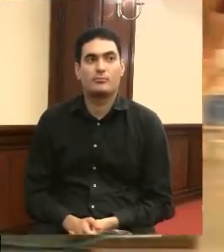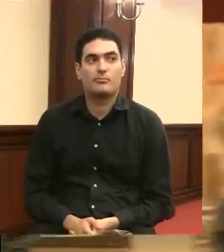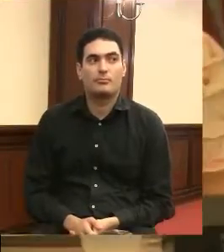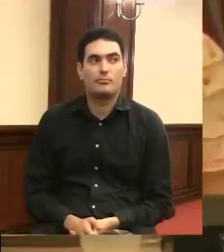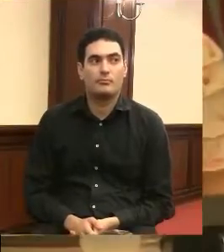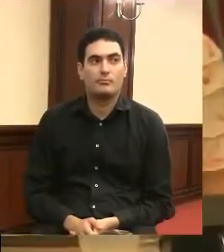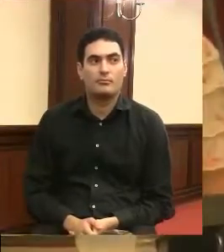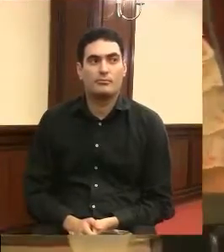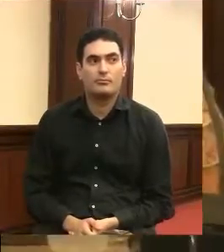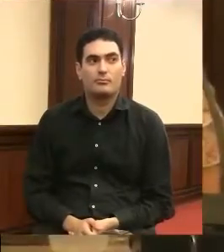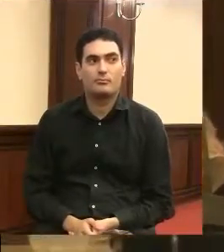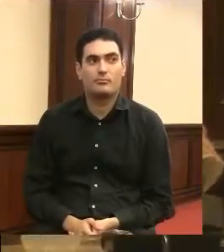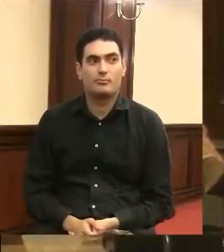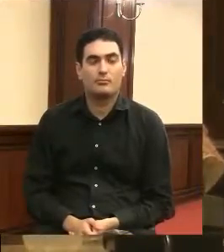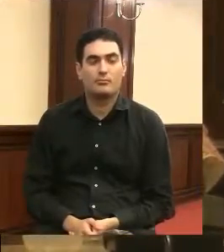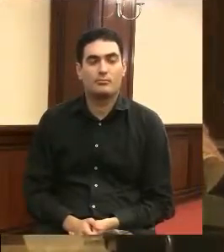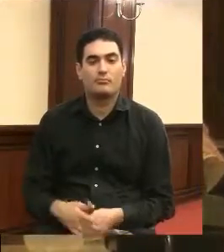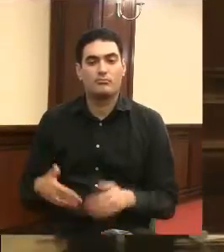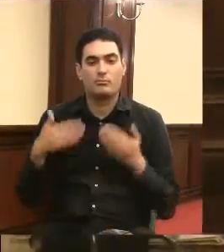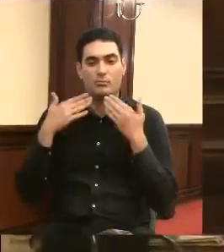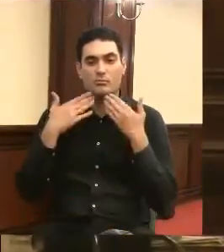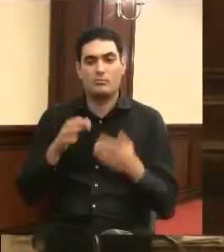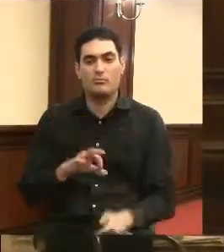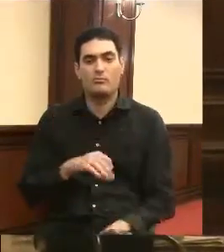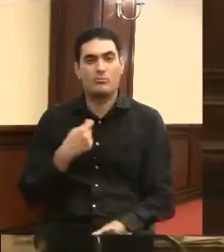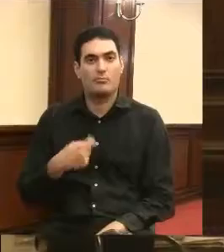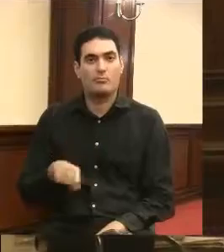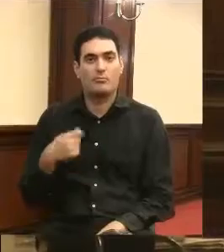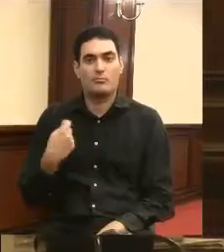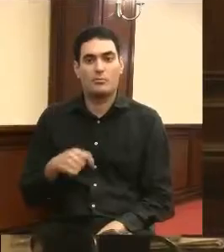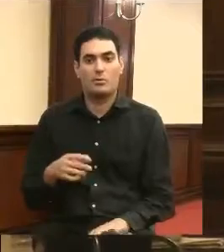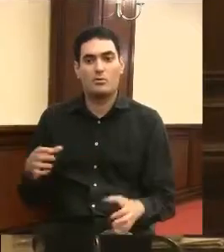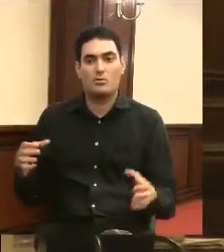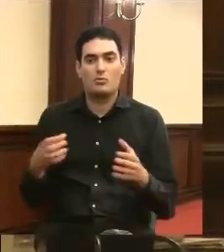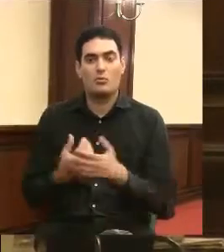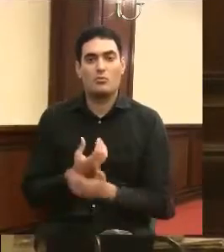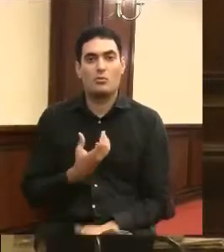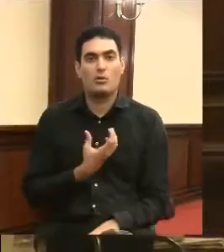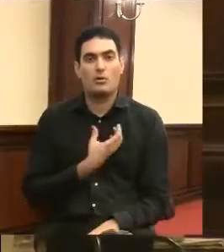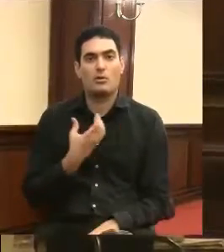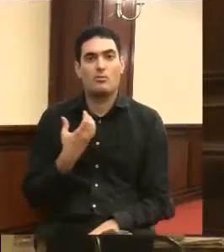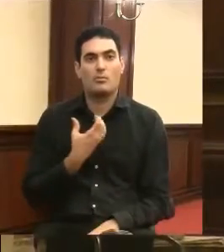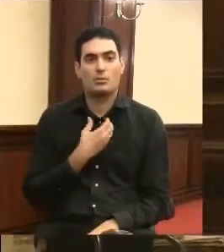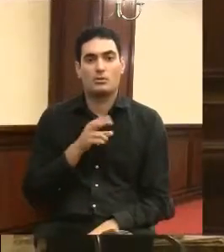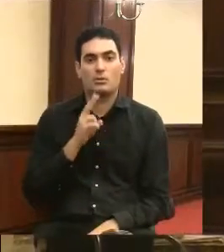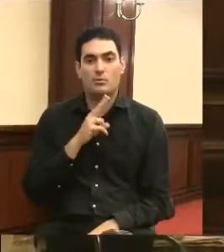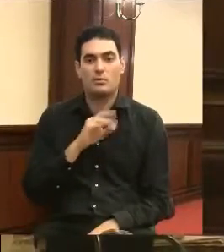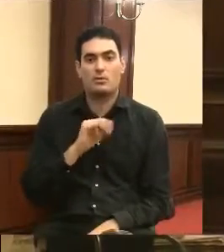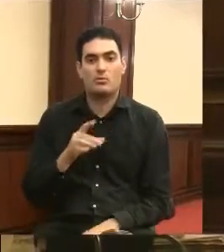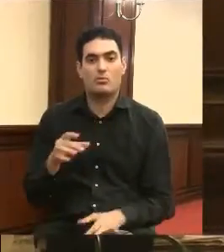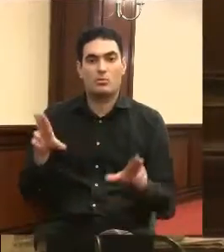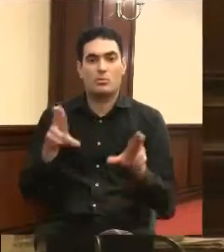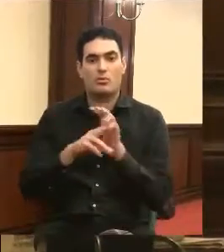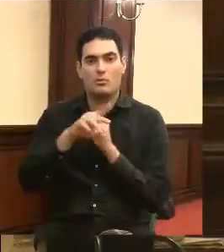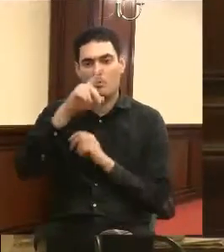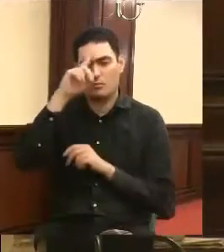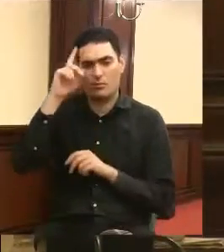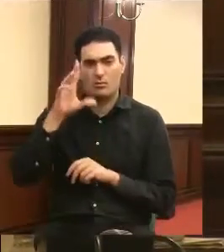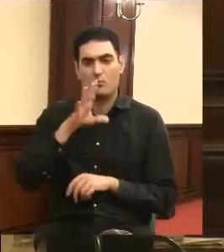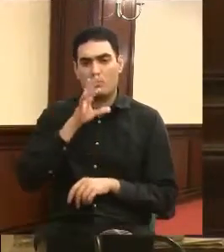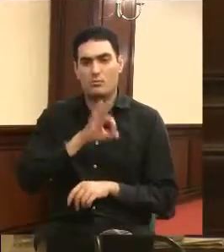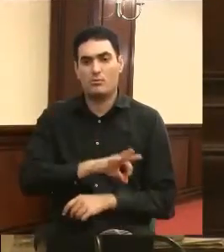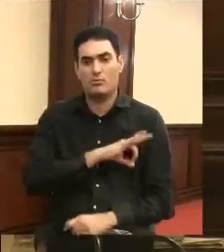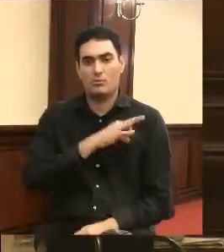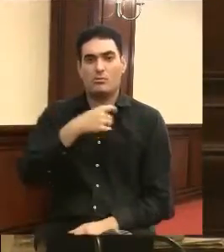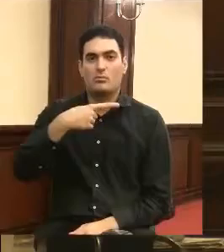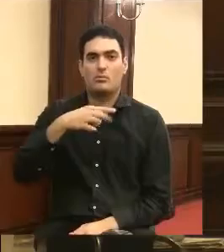la palabra. Sí, muchas gracias, señor presidente. Una precisión inicial, que es que el Grupo Municipal se llama Izquierda Unida Comunidad de Madrid, porque el señor